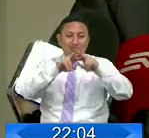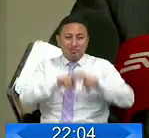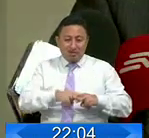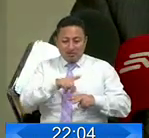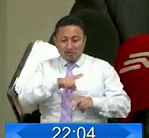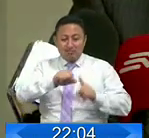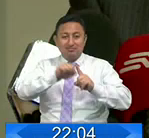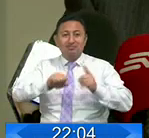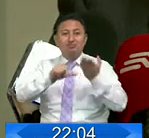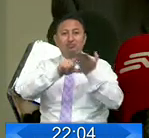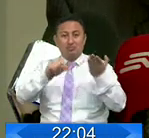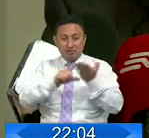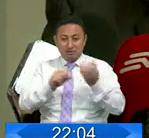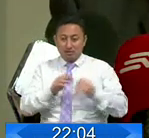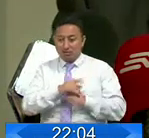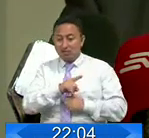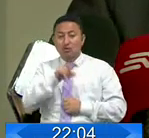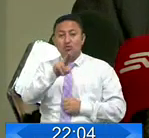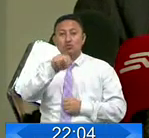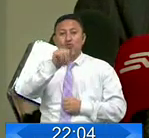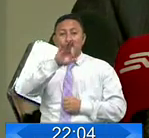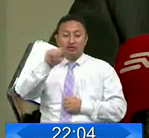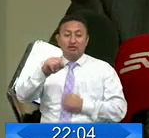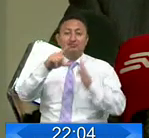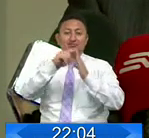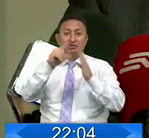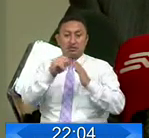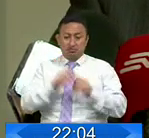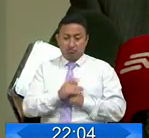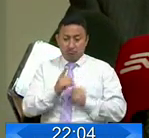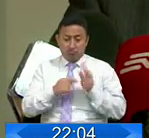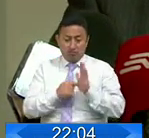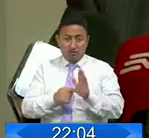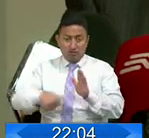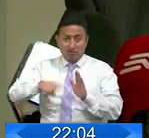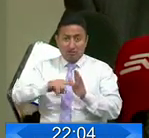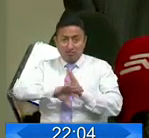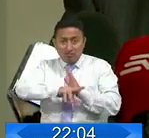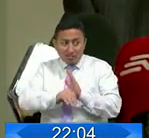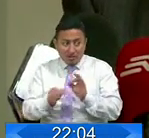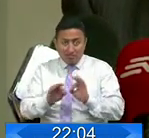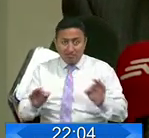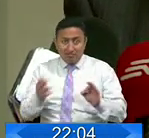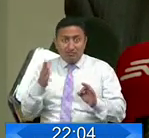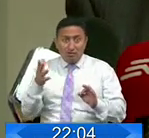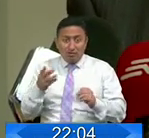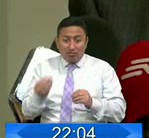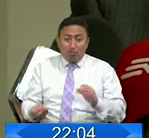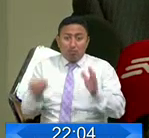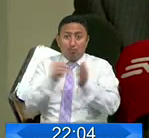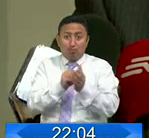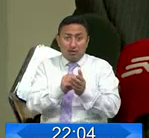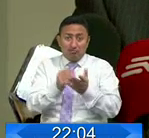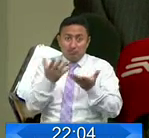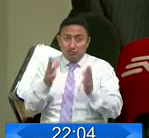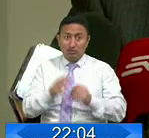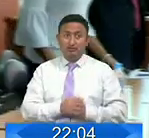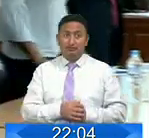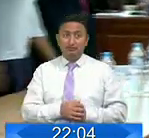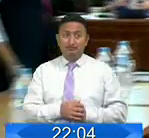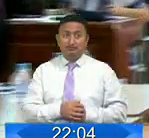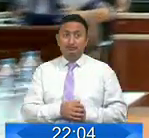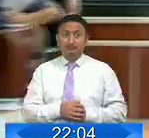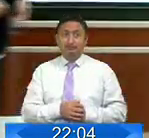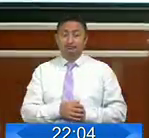hecho en el sistema financiero la uav lcd han demostrado que no existe ningún tipo de incremento irregular en el patrimonio de mi defendido